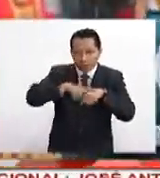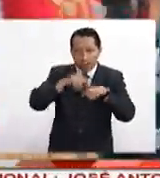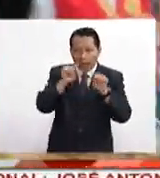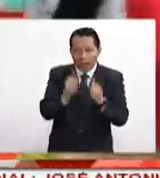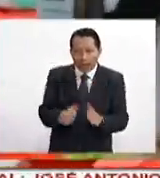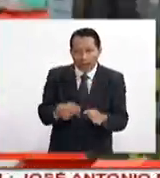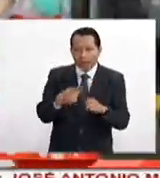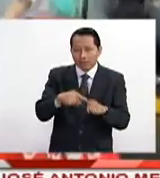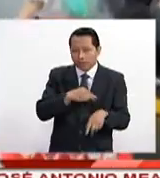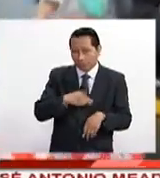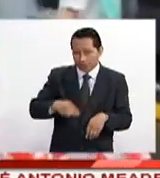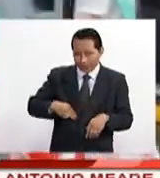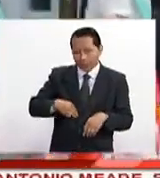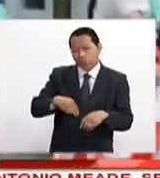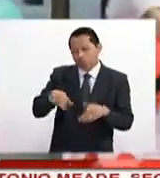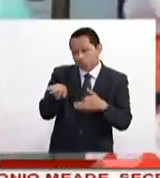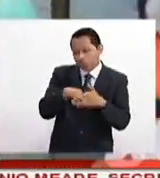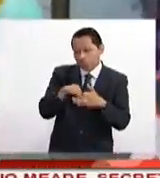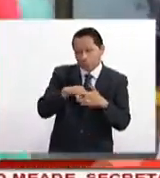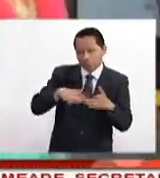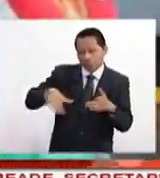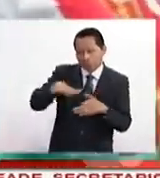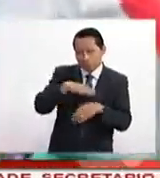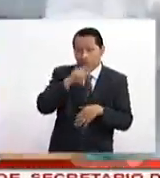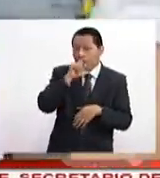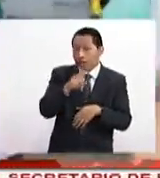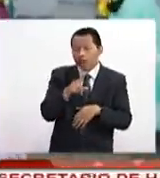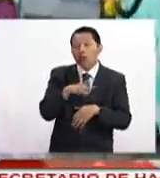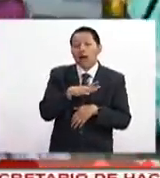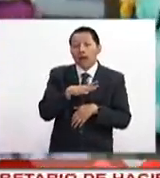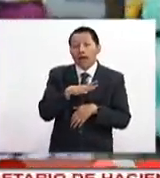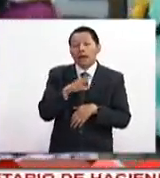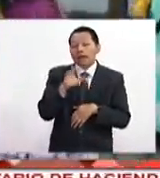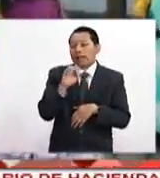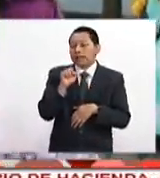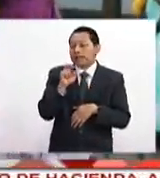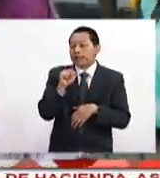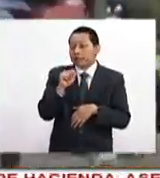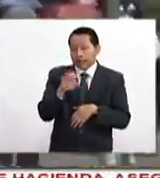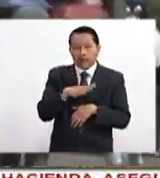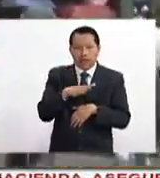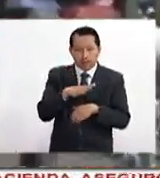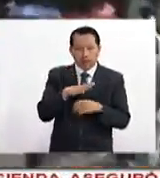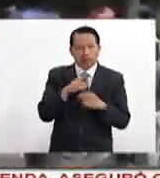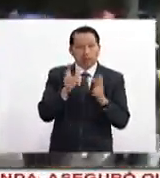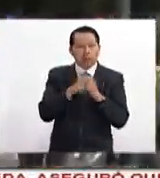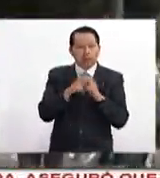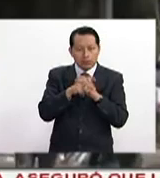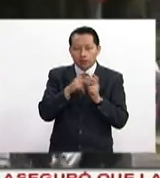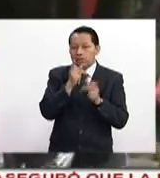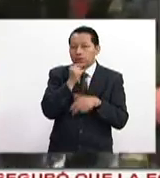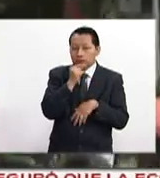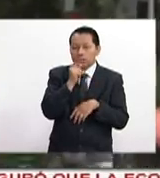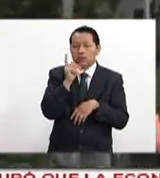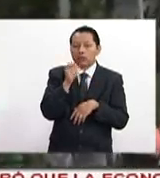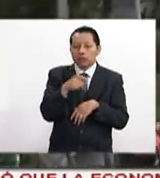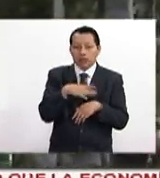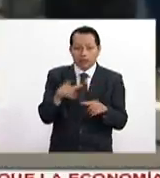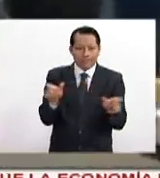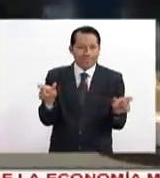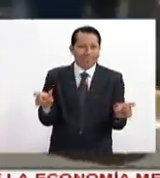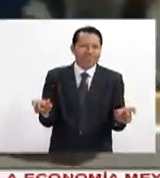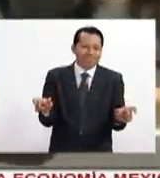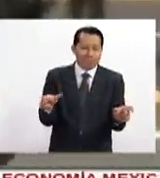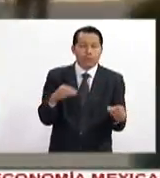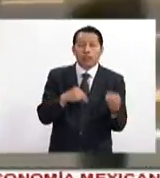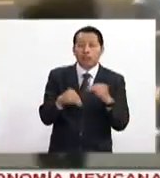y municipios conurbados de la entidad. Por otra parte, integrantes de la CENTE se enfrentaron contra policías antimotines, quienes resguardaron la zona